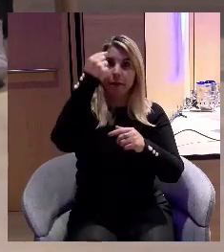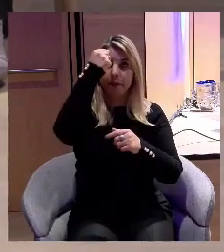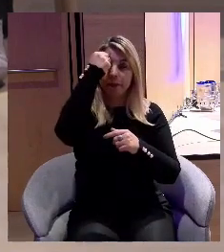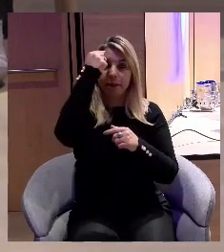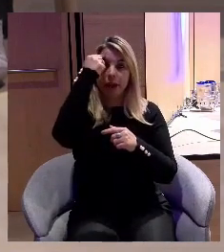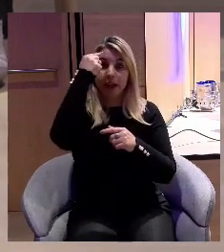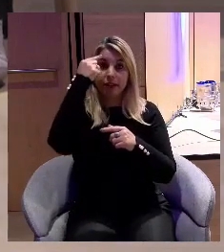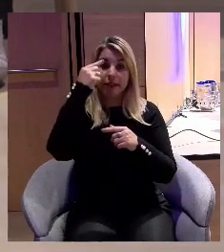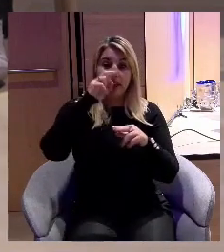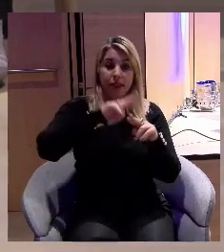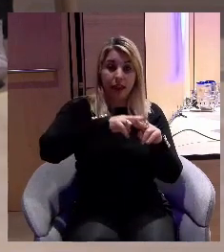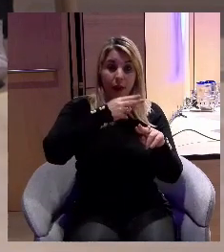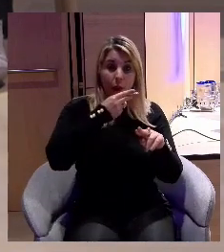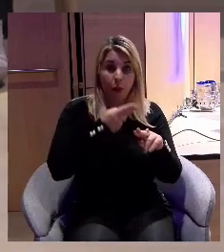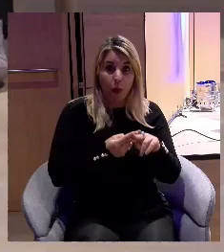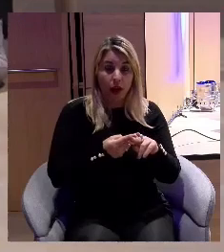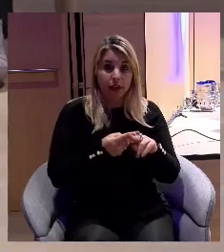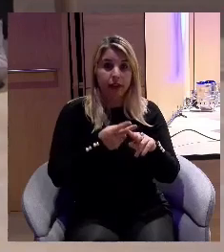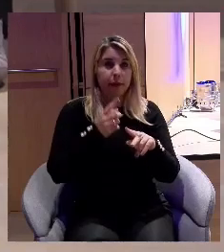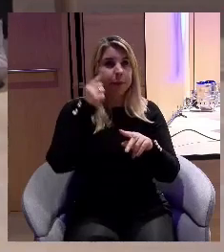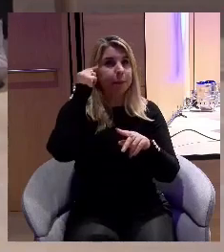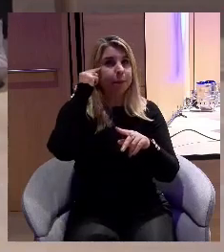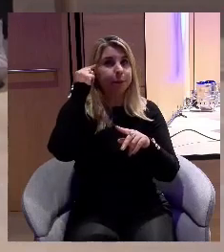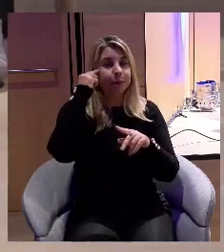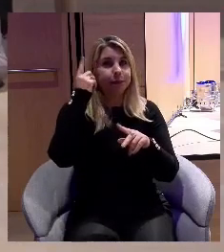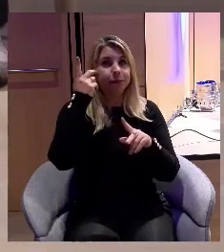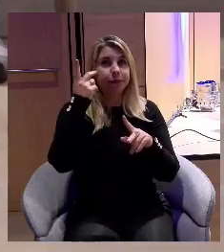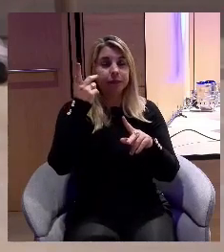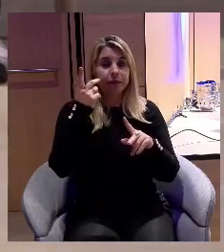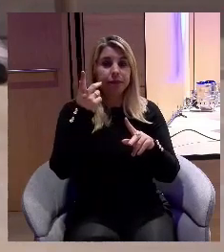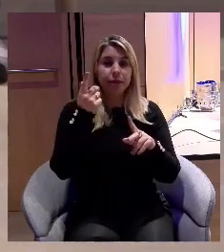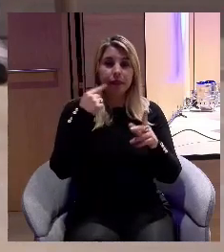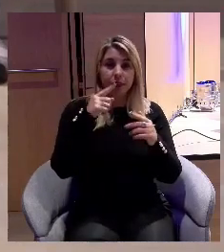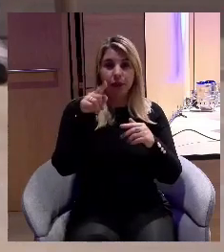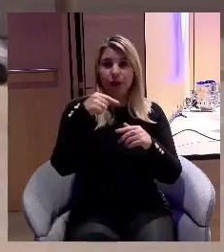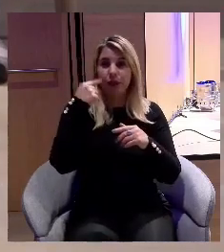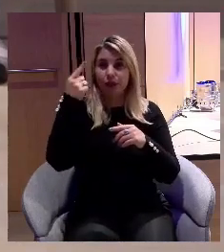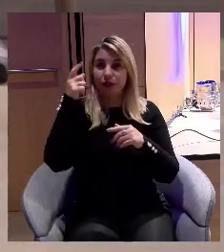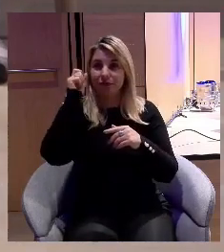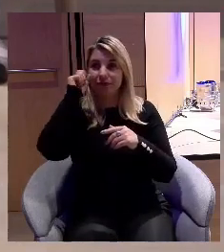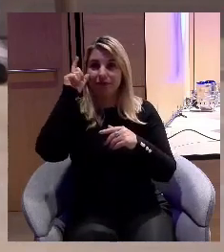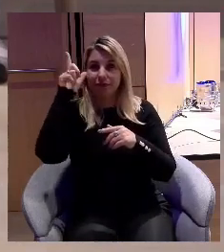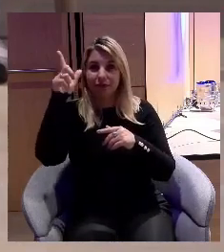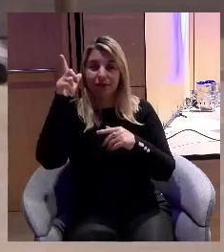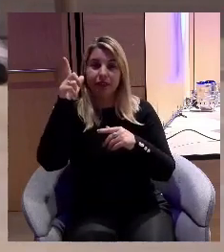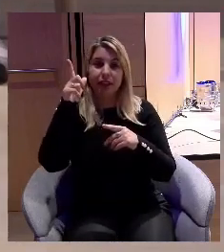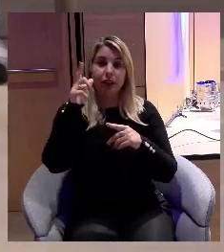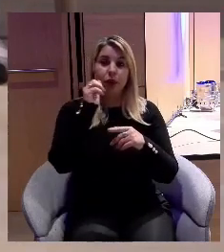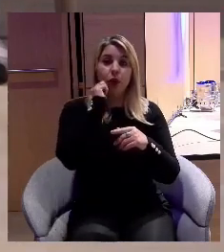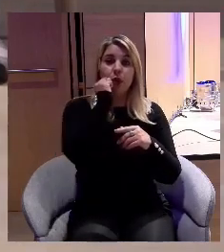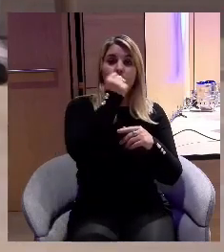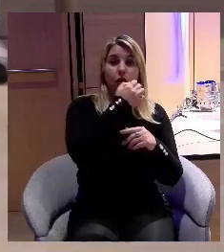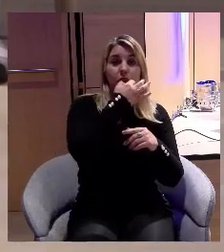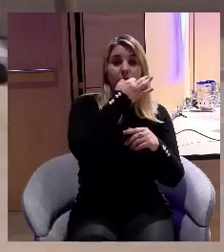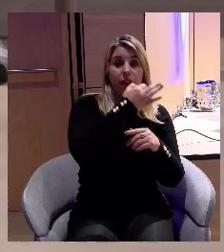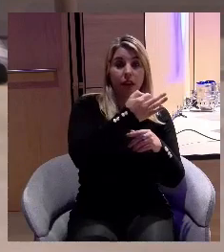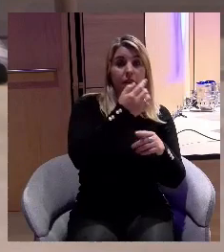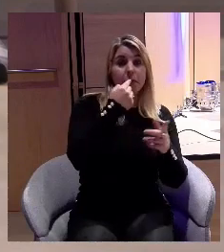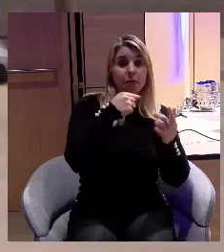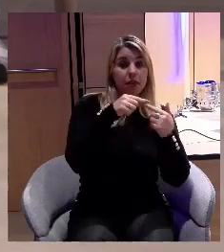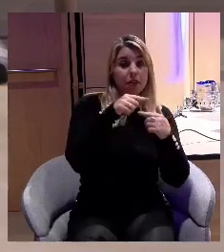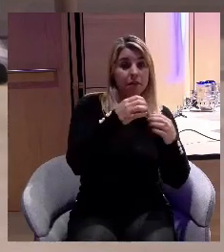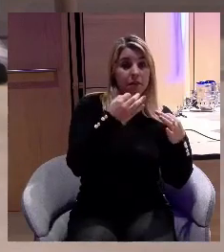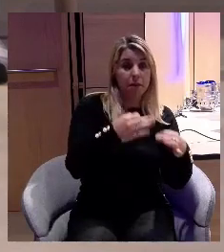que sea replicable, no, uno piensa replicable y todos los nerds, los más del lado nerd de código, decimos, pero si está en